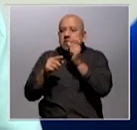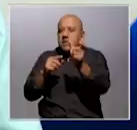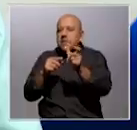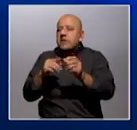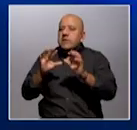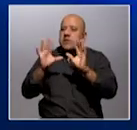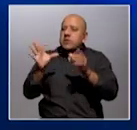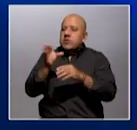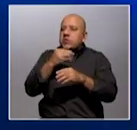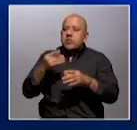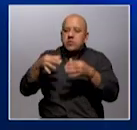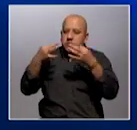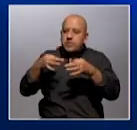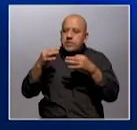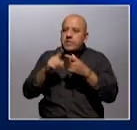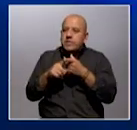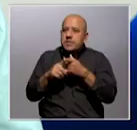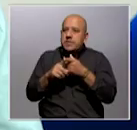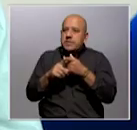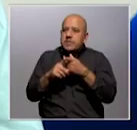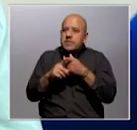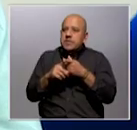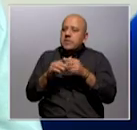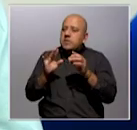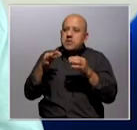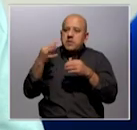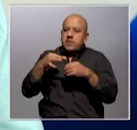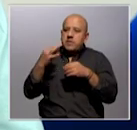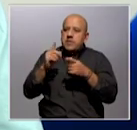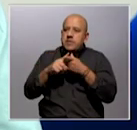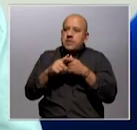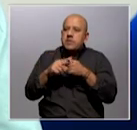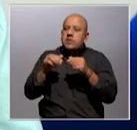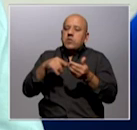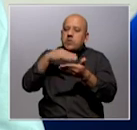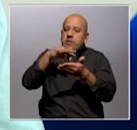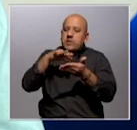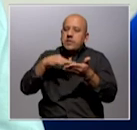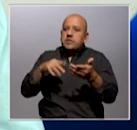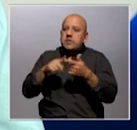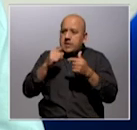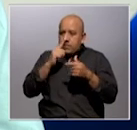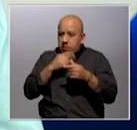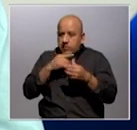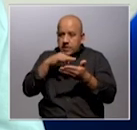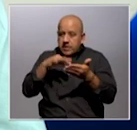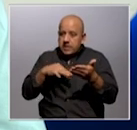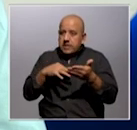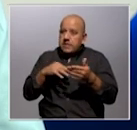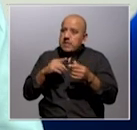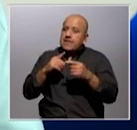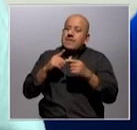es todo muy conciso delicioso diría a la hora de la lectura ágil de leer no